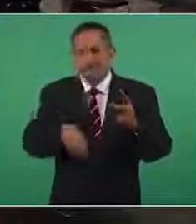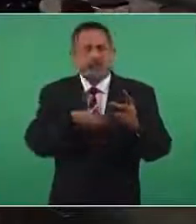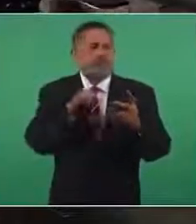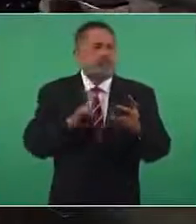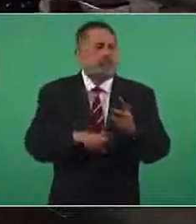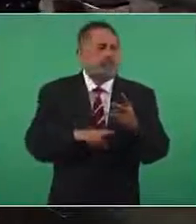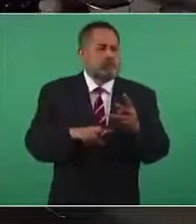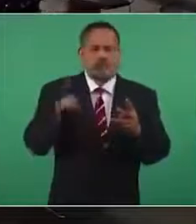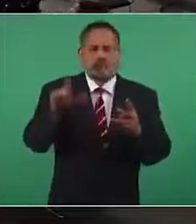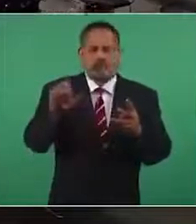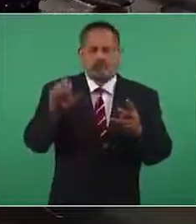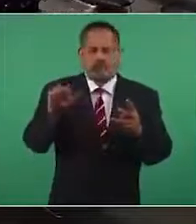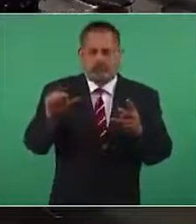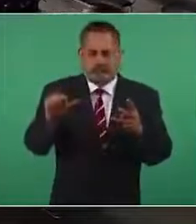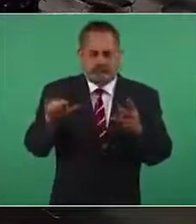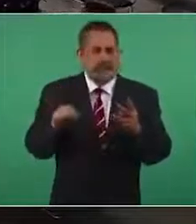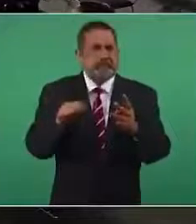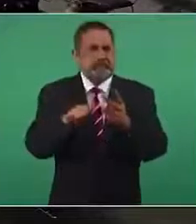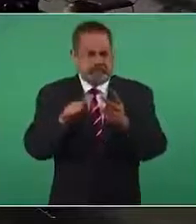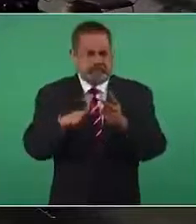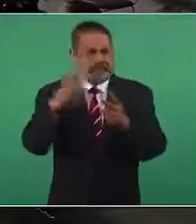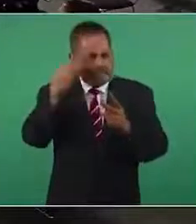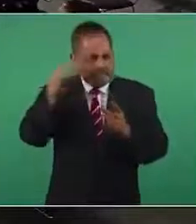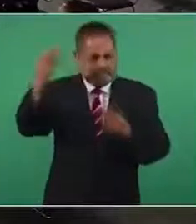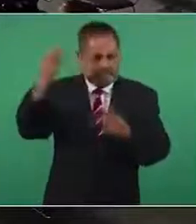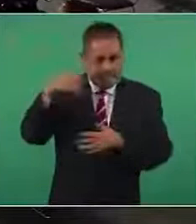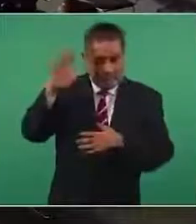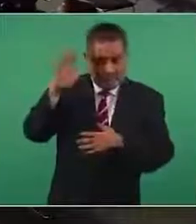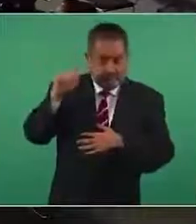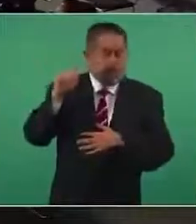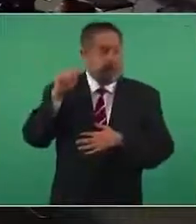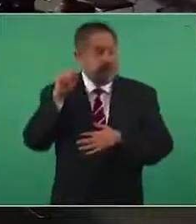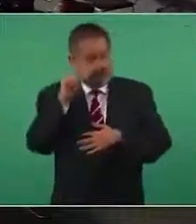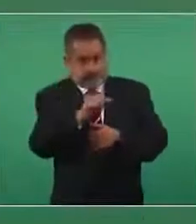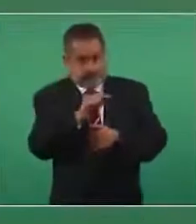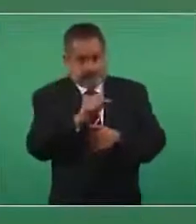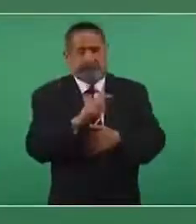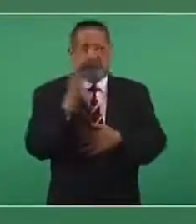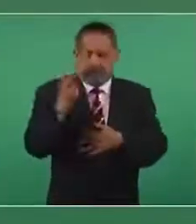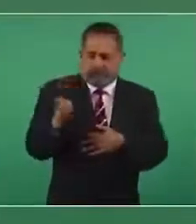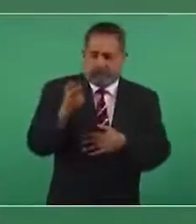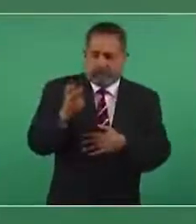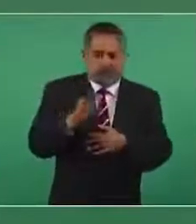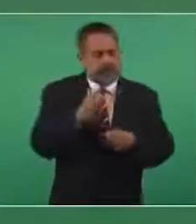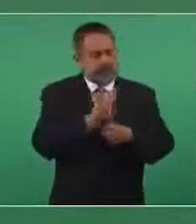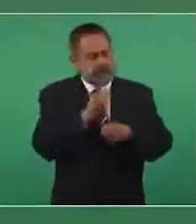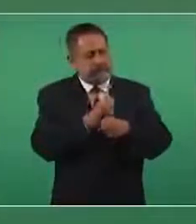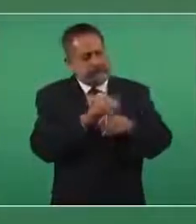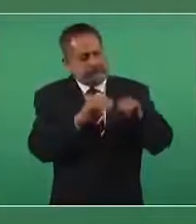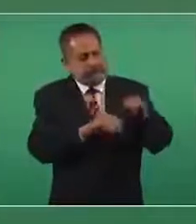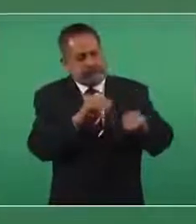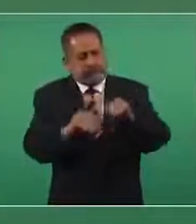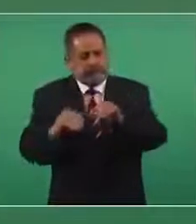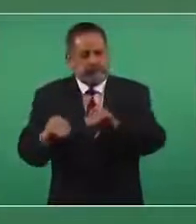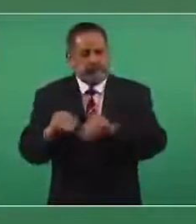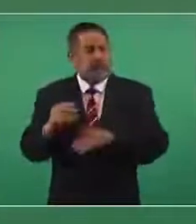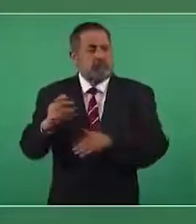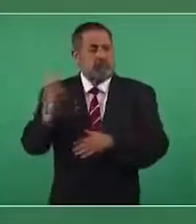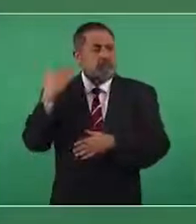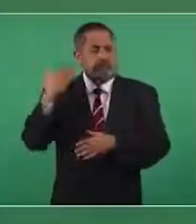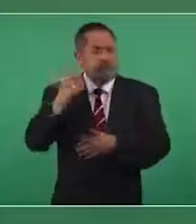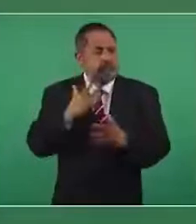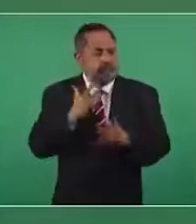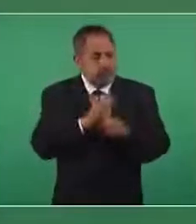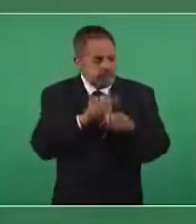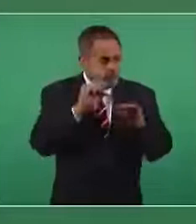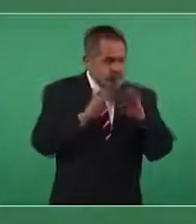Echeverría, que ya tienen tiempo esas hidroeléctricas que no reciben un